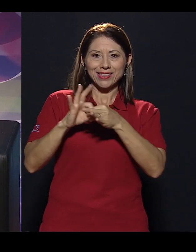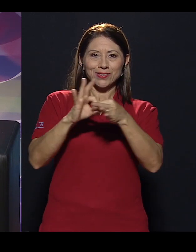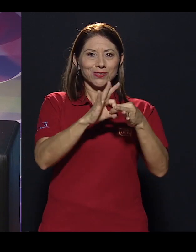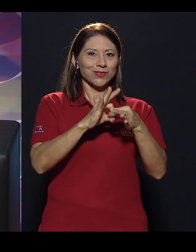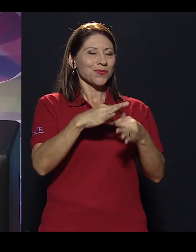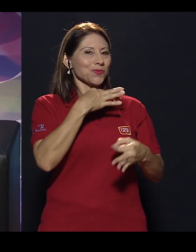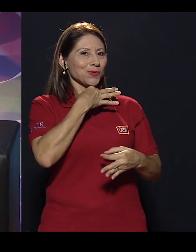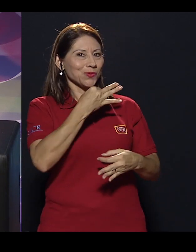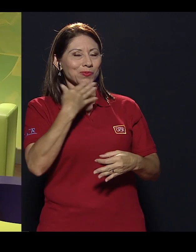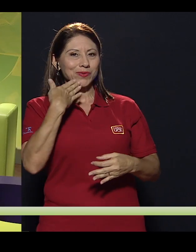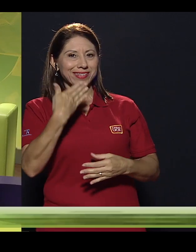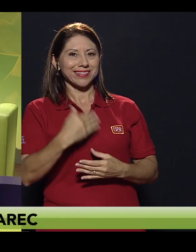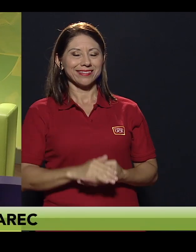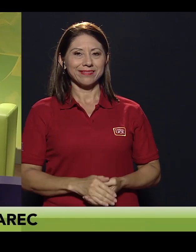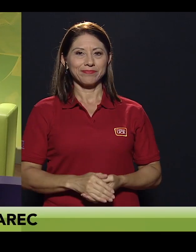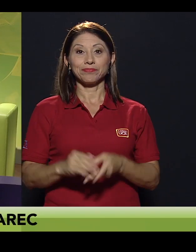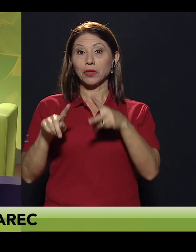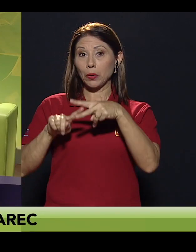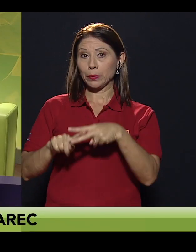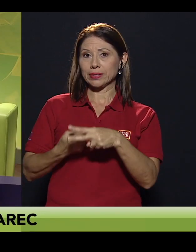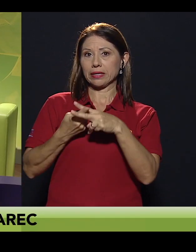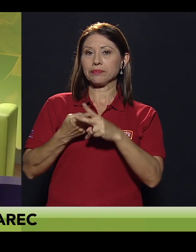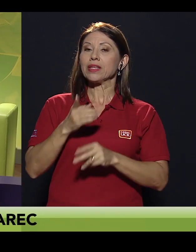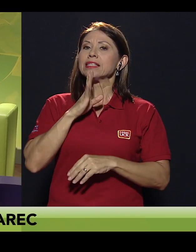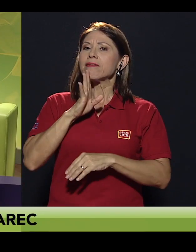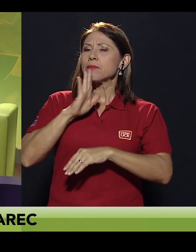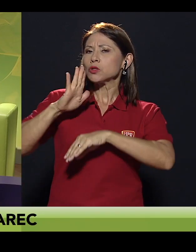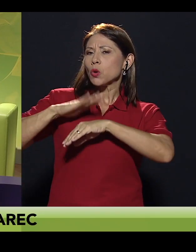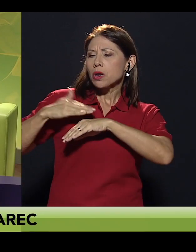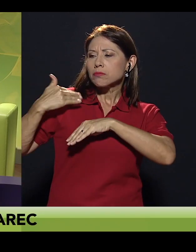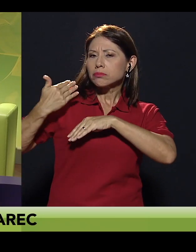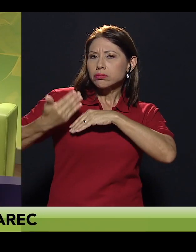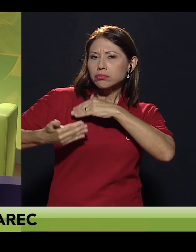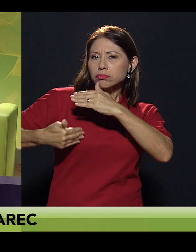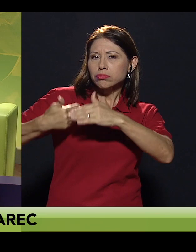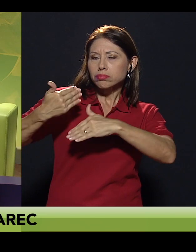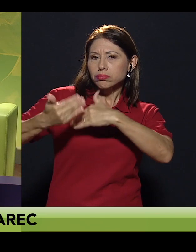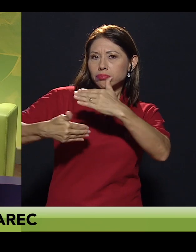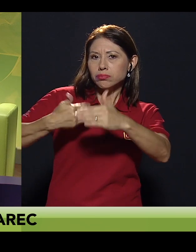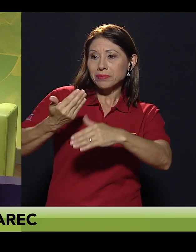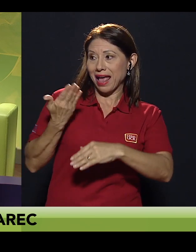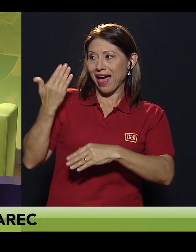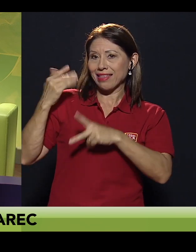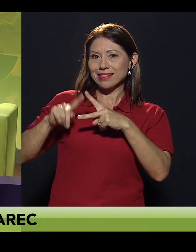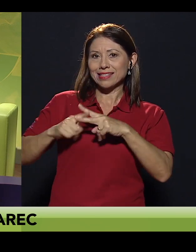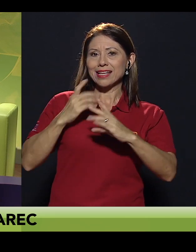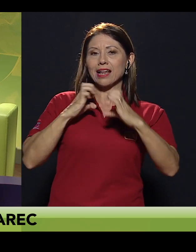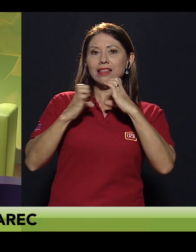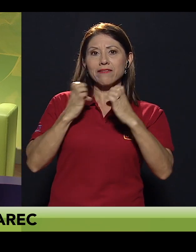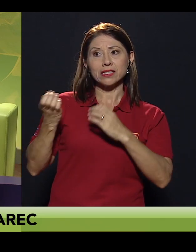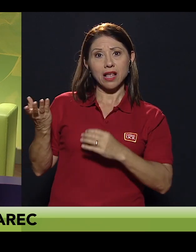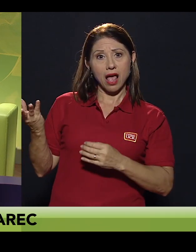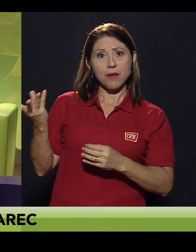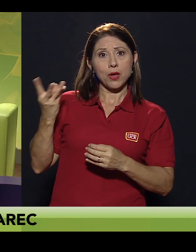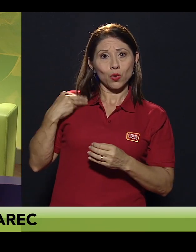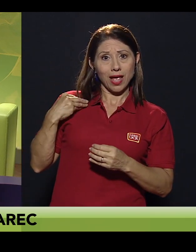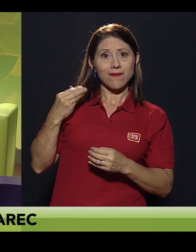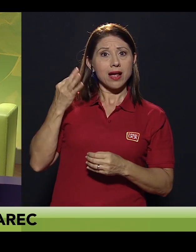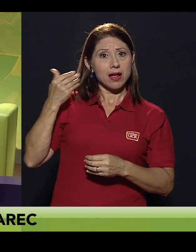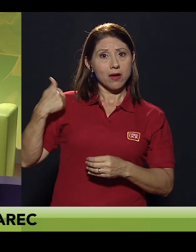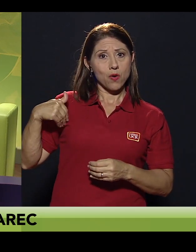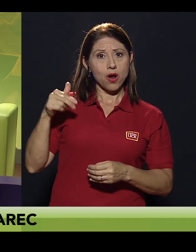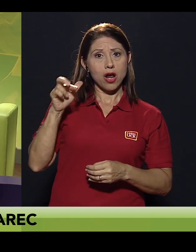gusto. Muchas gracias. Para comenzar, si hablamos de esta evolución, bueno, y me contaban antes de iniciar la entrevista